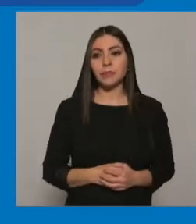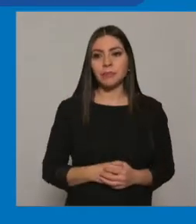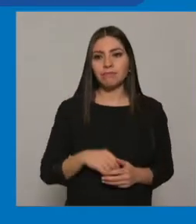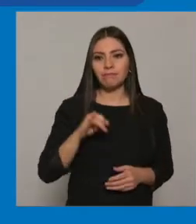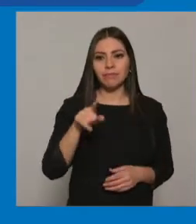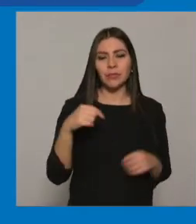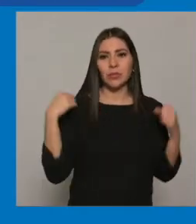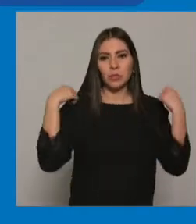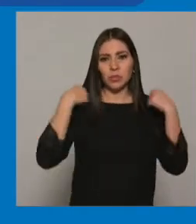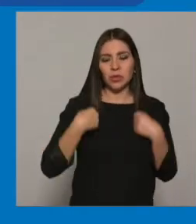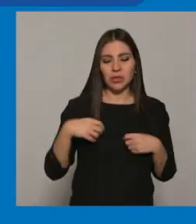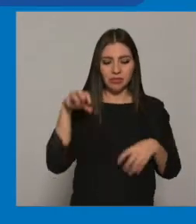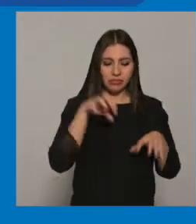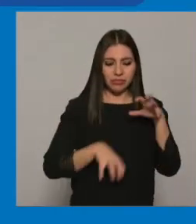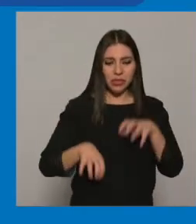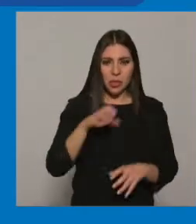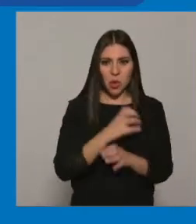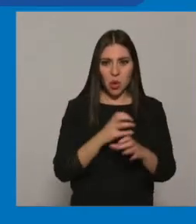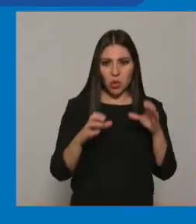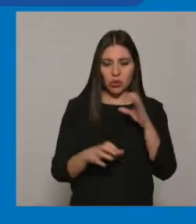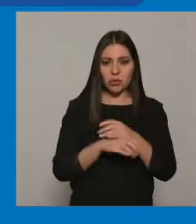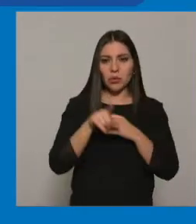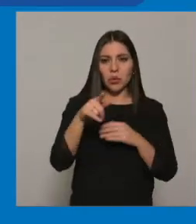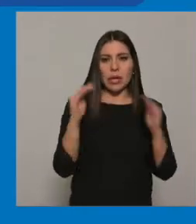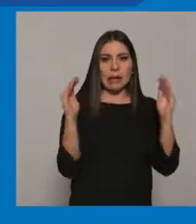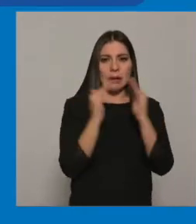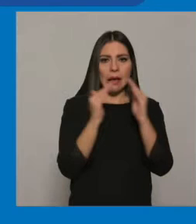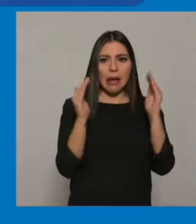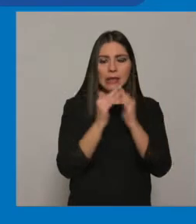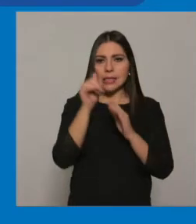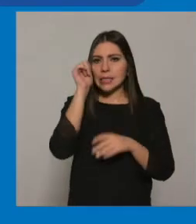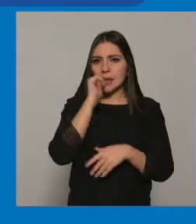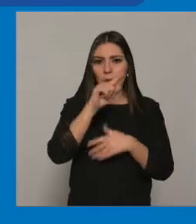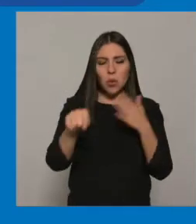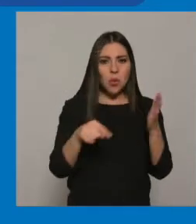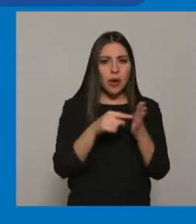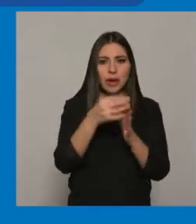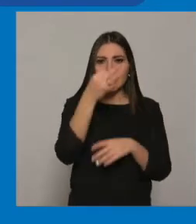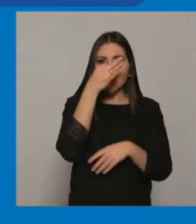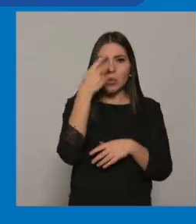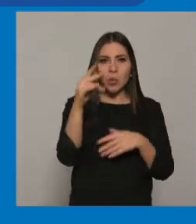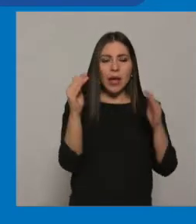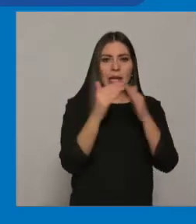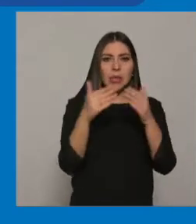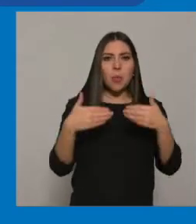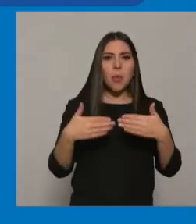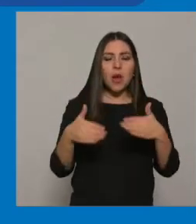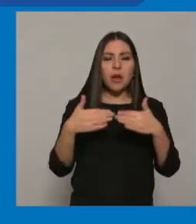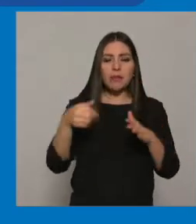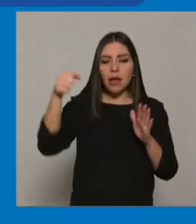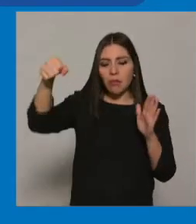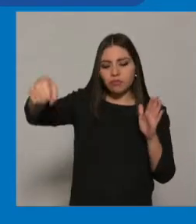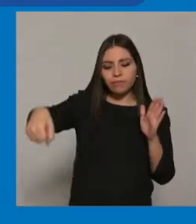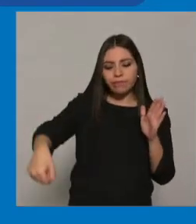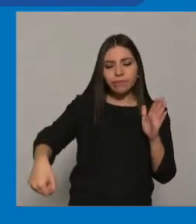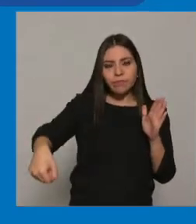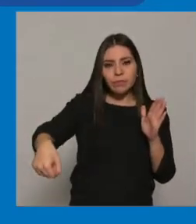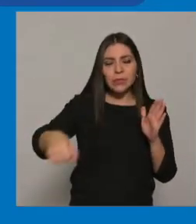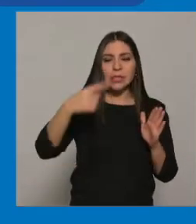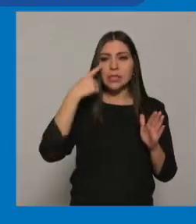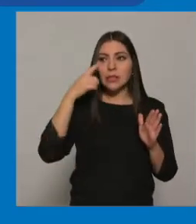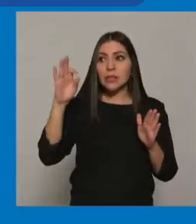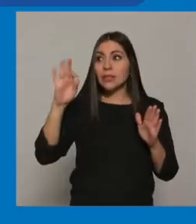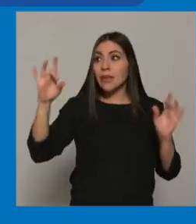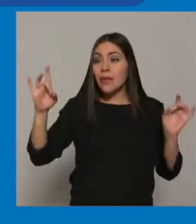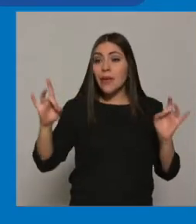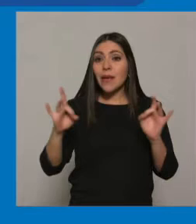de la vida, usted póngala por favor en la puerta de su casa, o sea, debe de estar ahí a la vista de usted, para